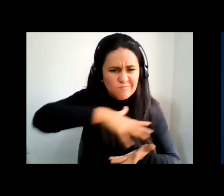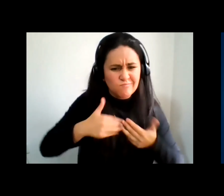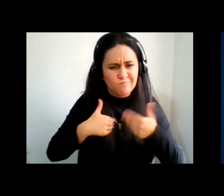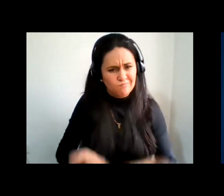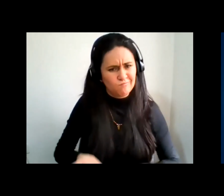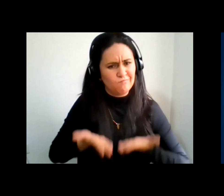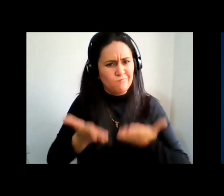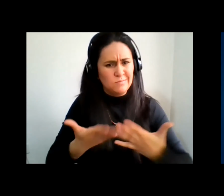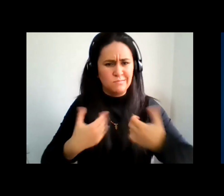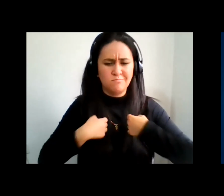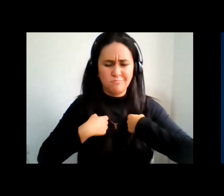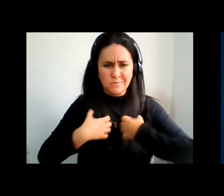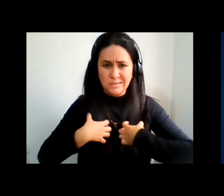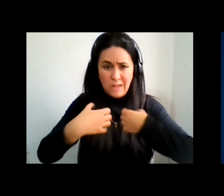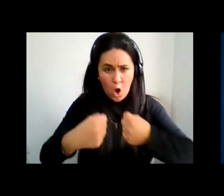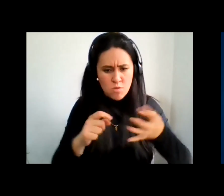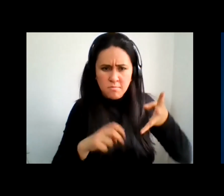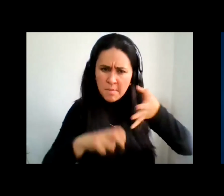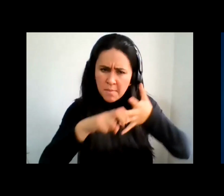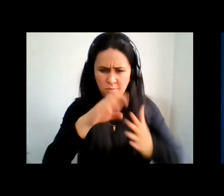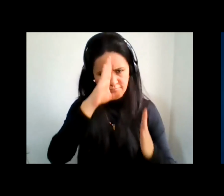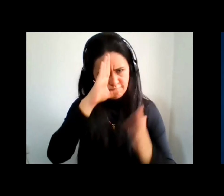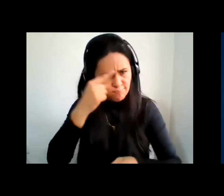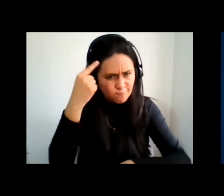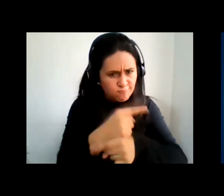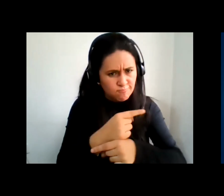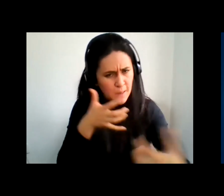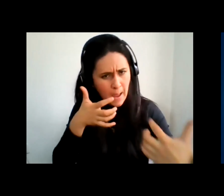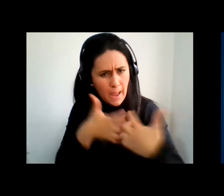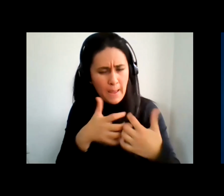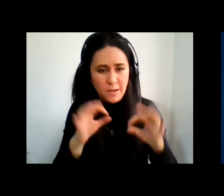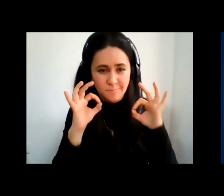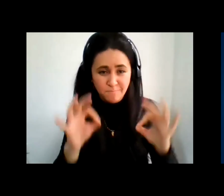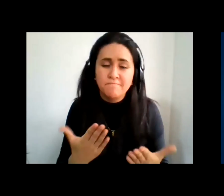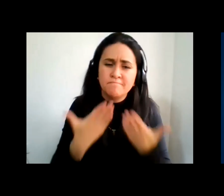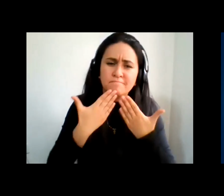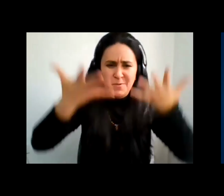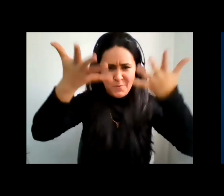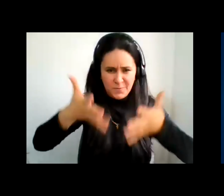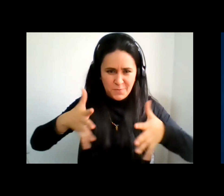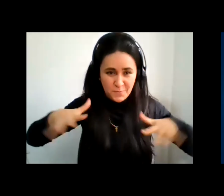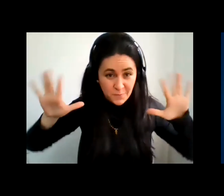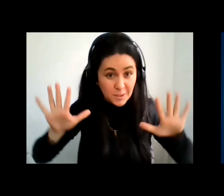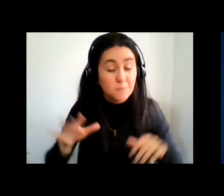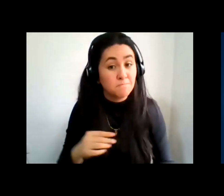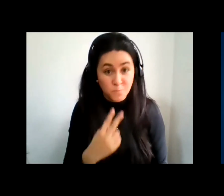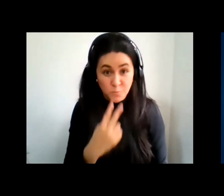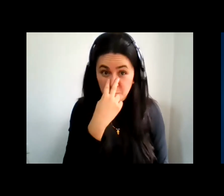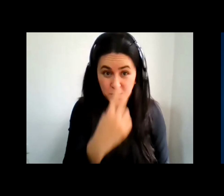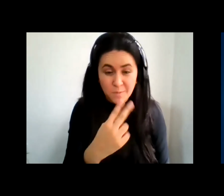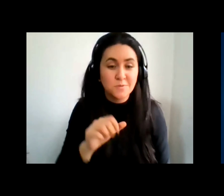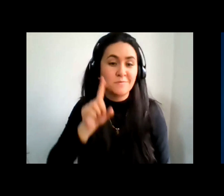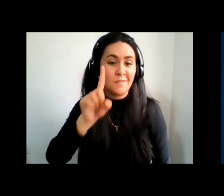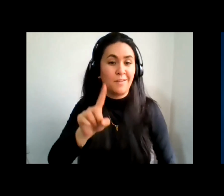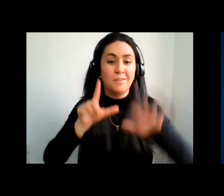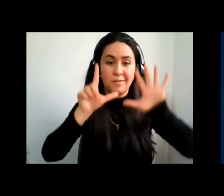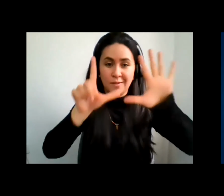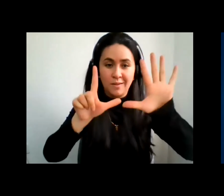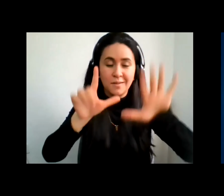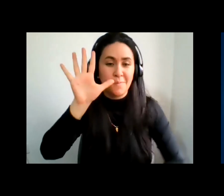servicios esenciales. Los dejamos por hoy. Muchísimas gracias. Y una vez más, acompáñenos el 17 de mayo. Muchísimas gracias.